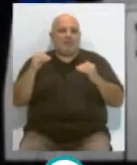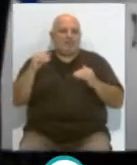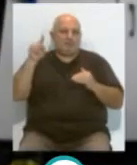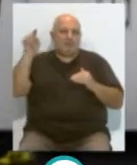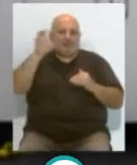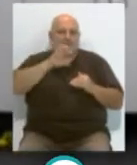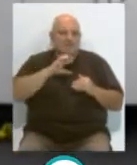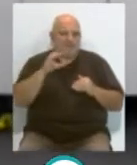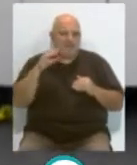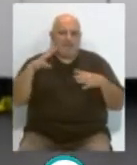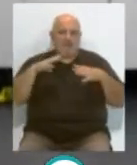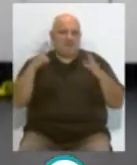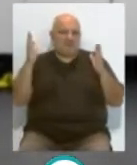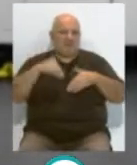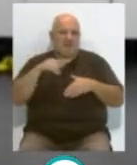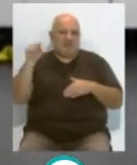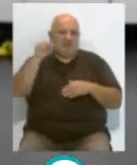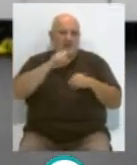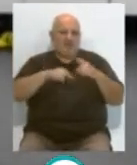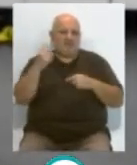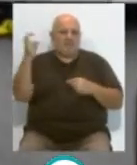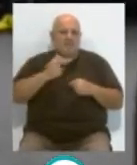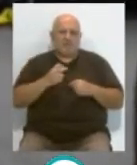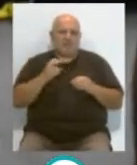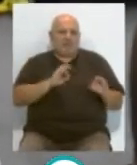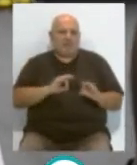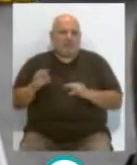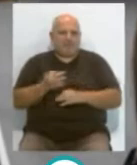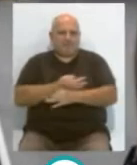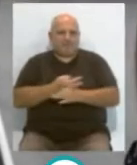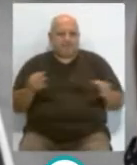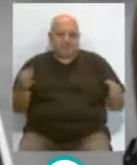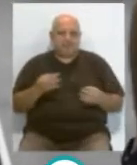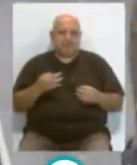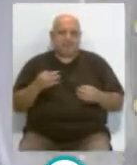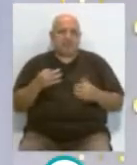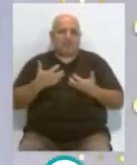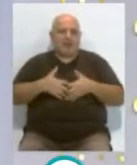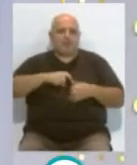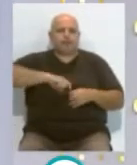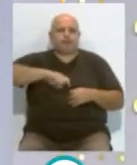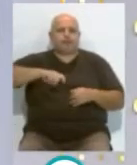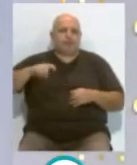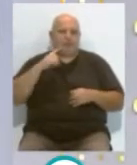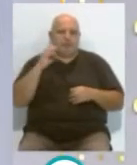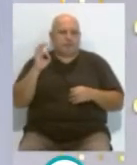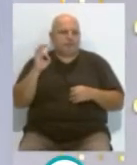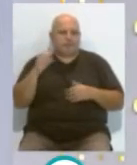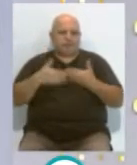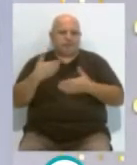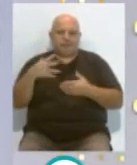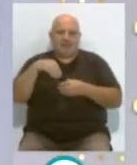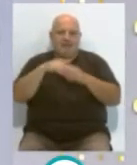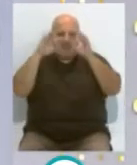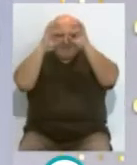ya prácticamente no hay ni vacaciones y está en plena forma y habrá que verlo ahora cuando lo teste Álvaro Cervera, ve en qué condiciones se encuentra